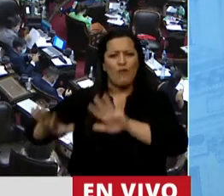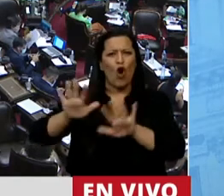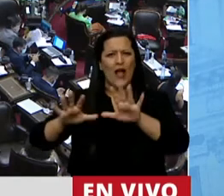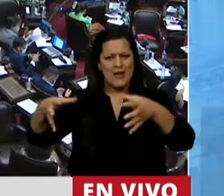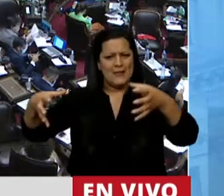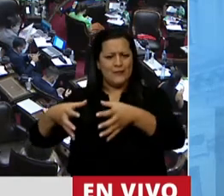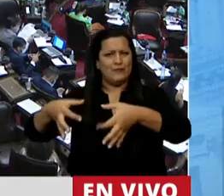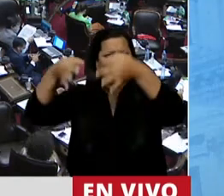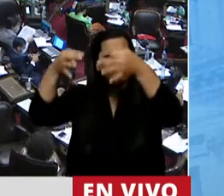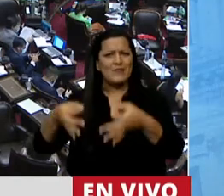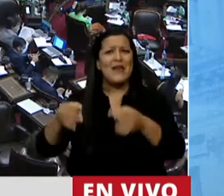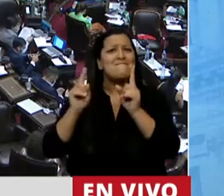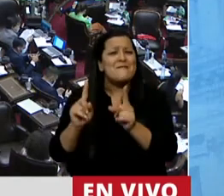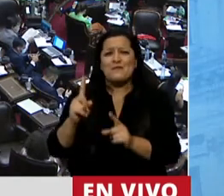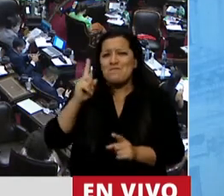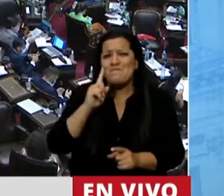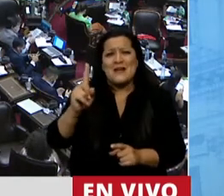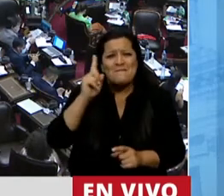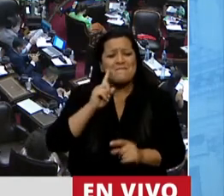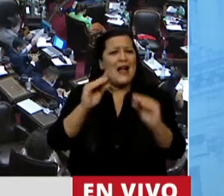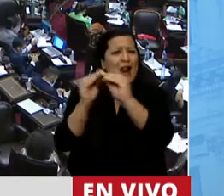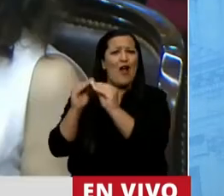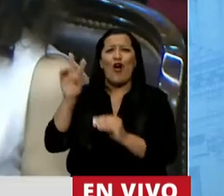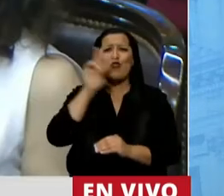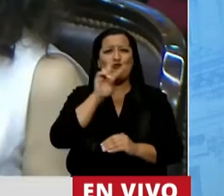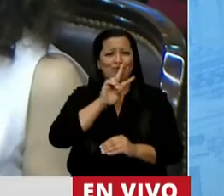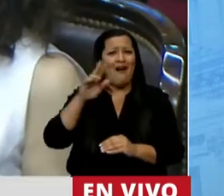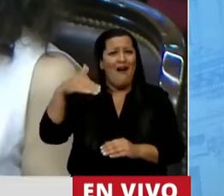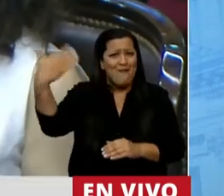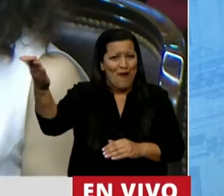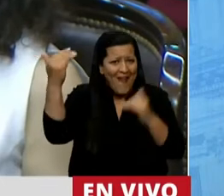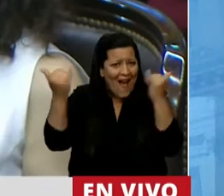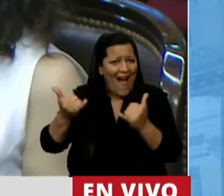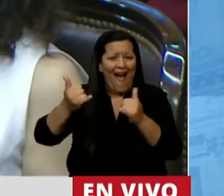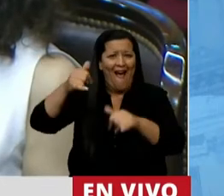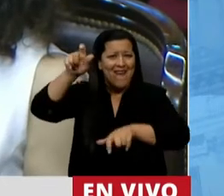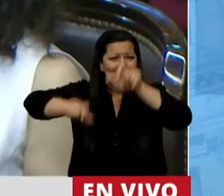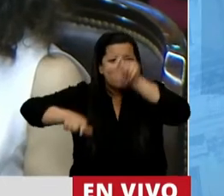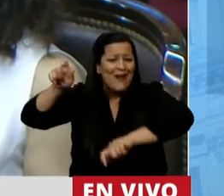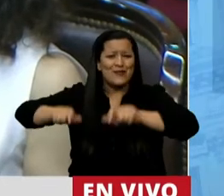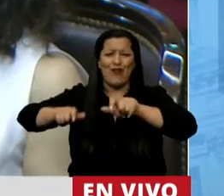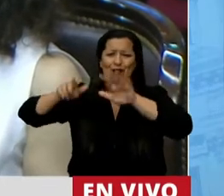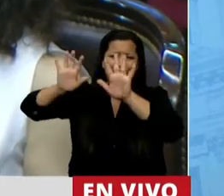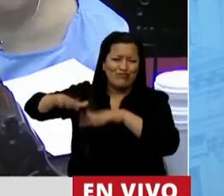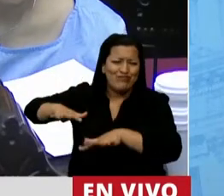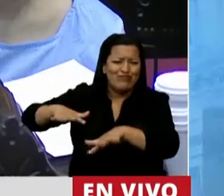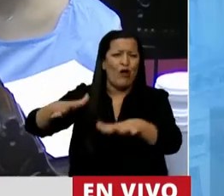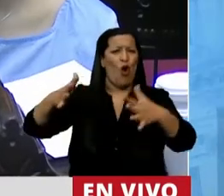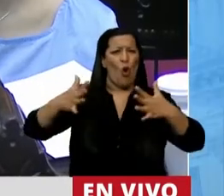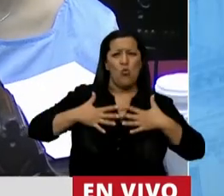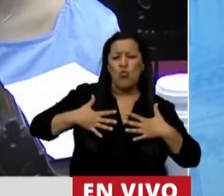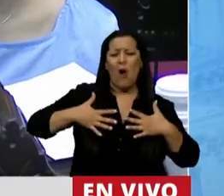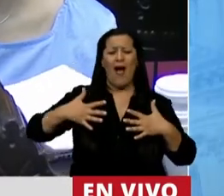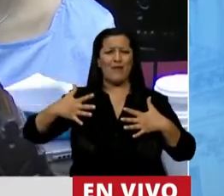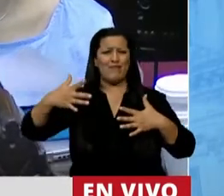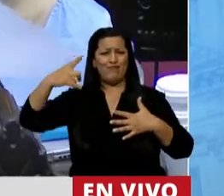parte de las miles y miles de compañeras que están ahí afuera, que se movilizaron, que movilizaron sus cuerpos y sus